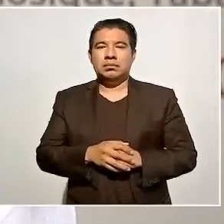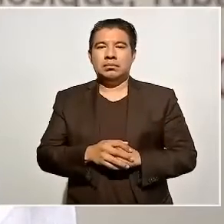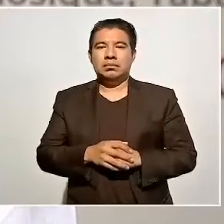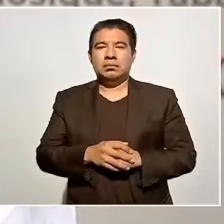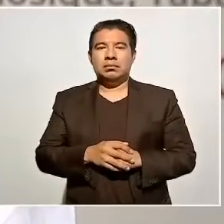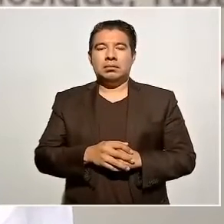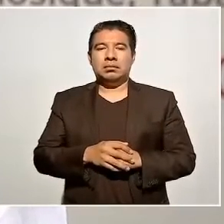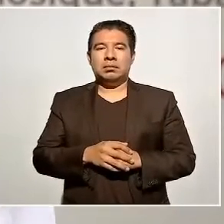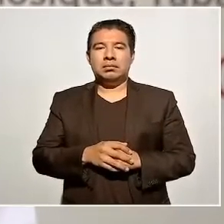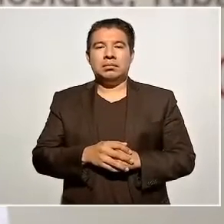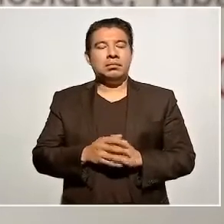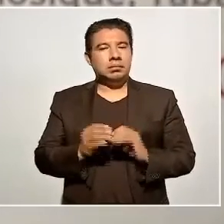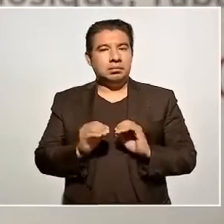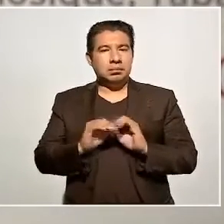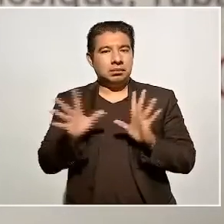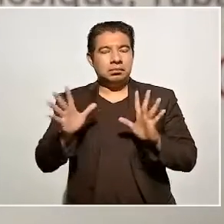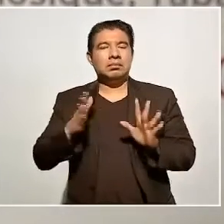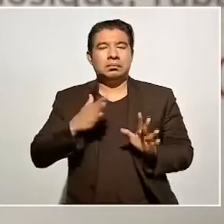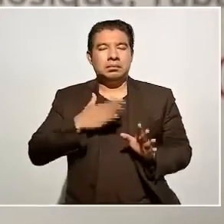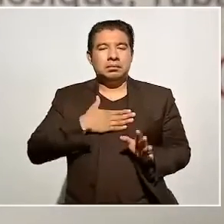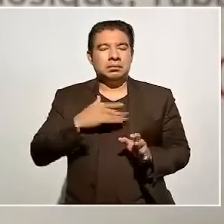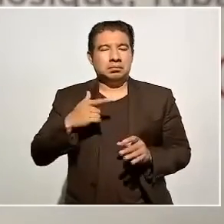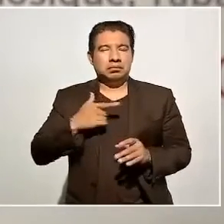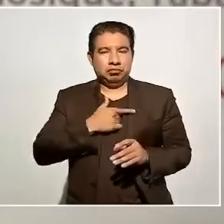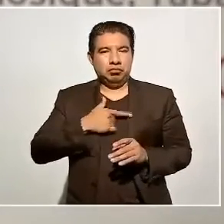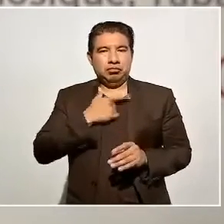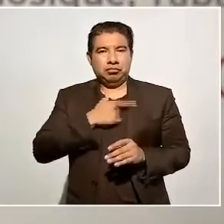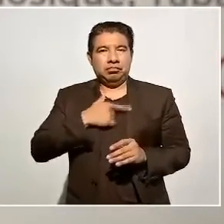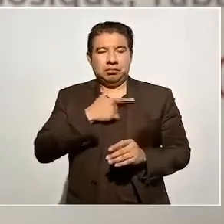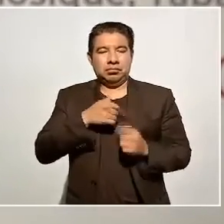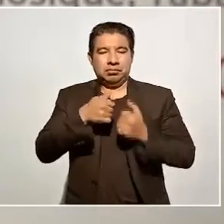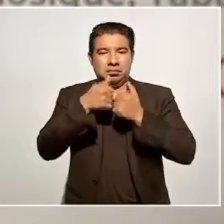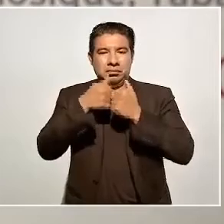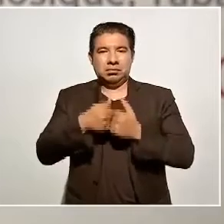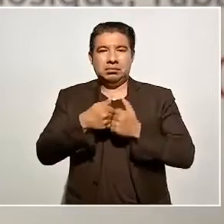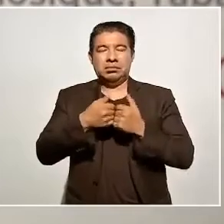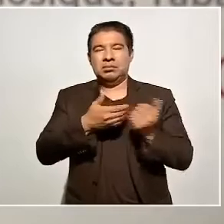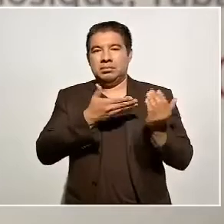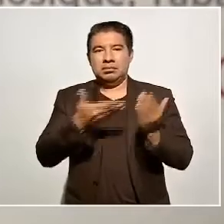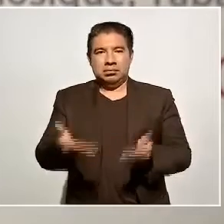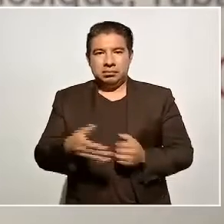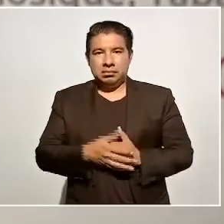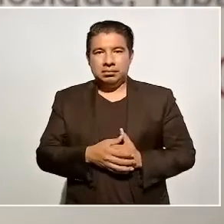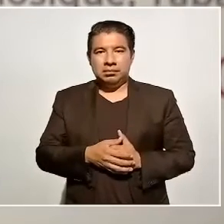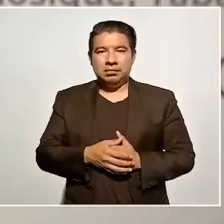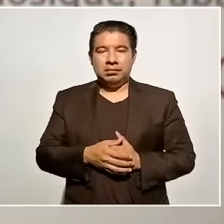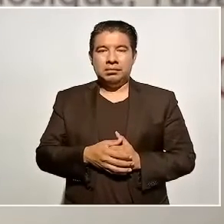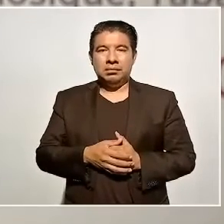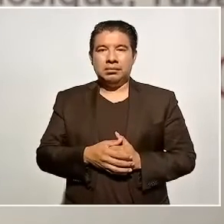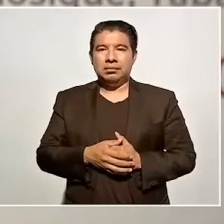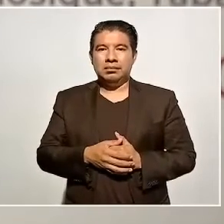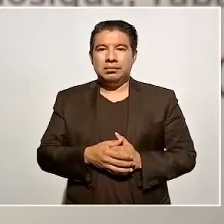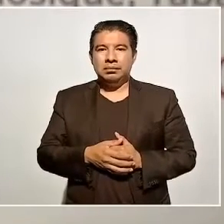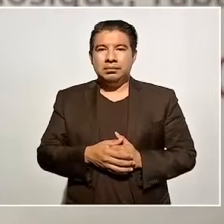me da muchísimo gusto estar aquí. Ahora que pasamos